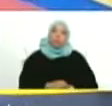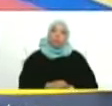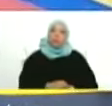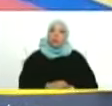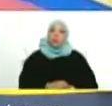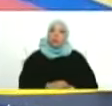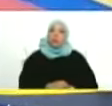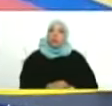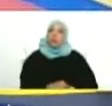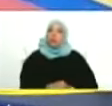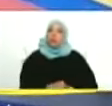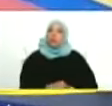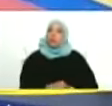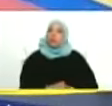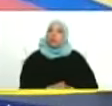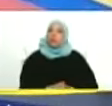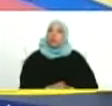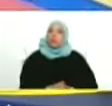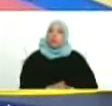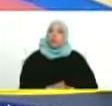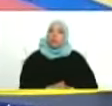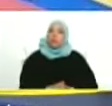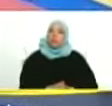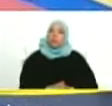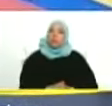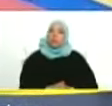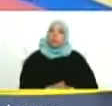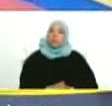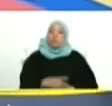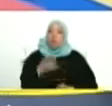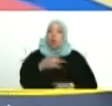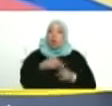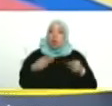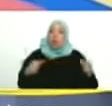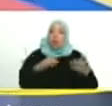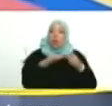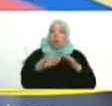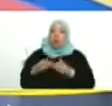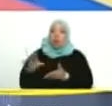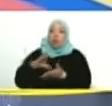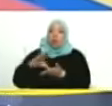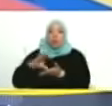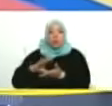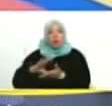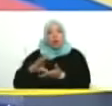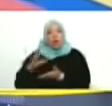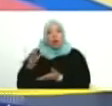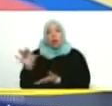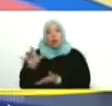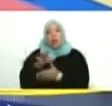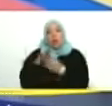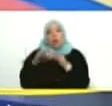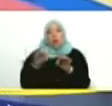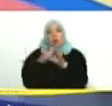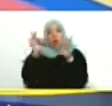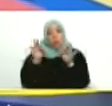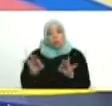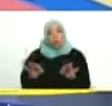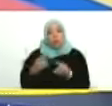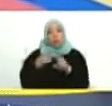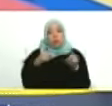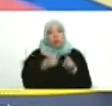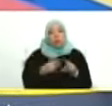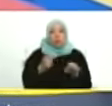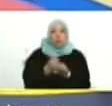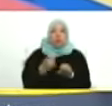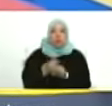territorio, unidos en el territorio, los comités de tierra urbana y todas las formas de la